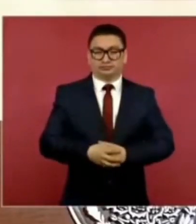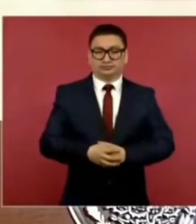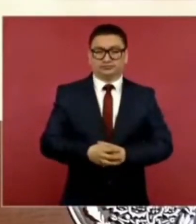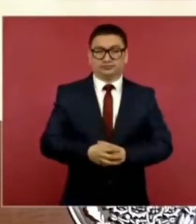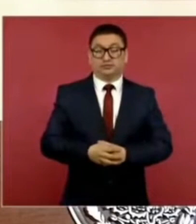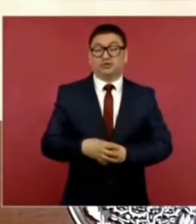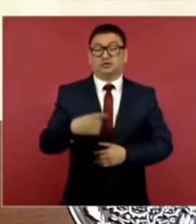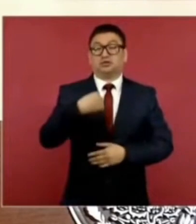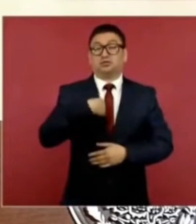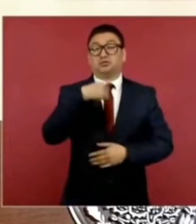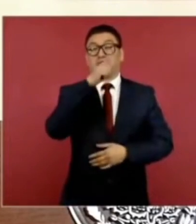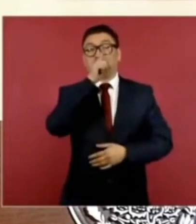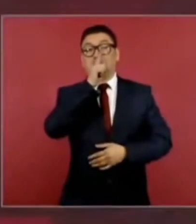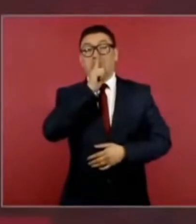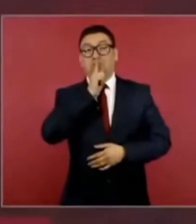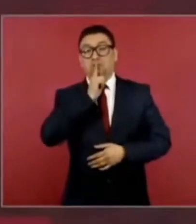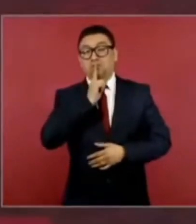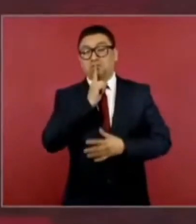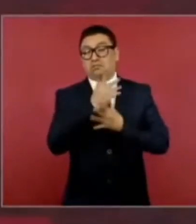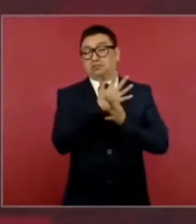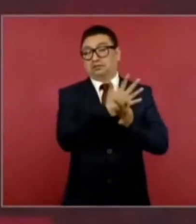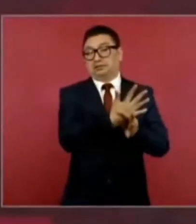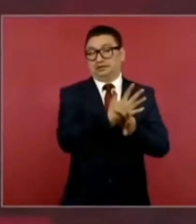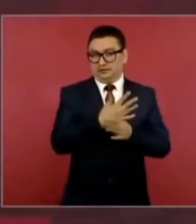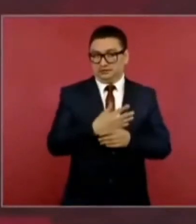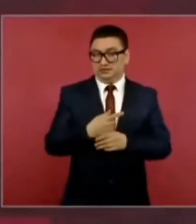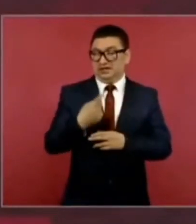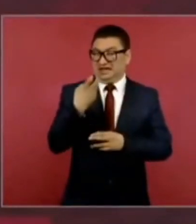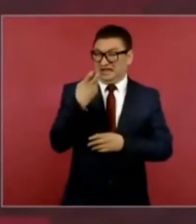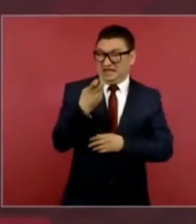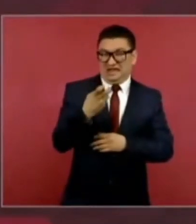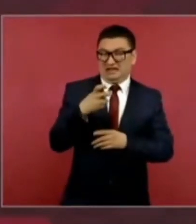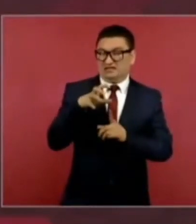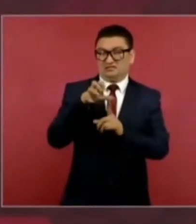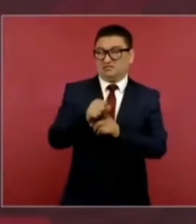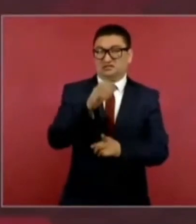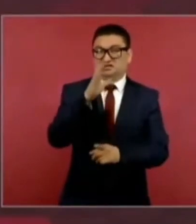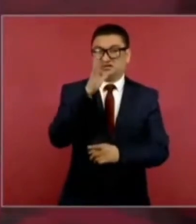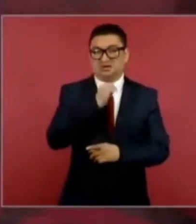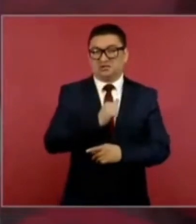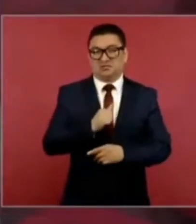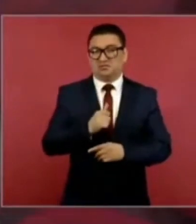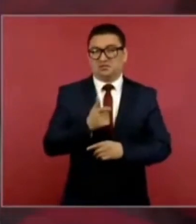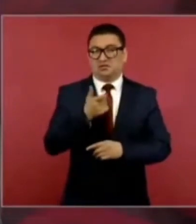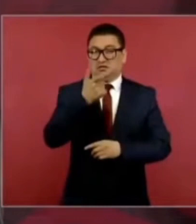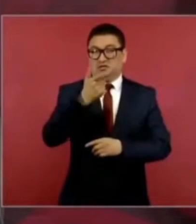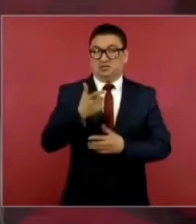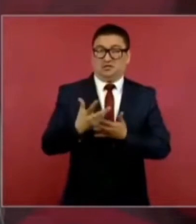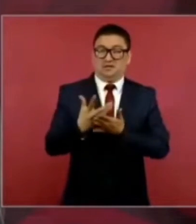era mentira, que no se podía lograr ese ahorro.